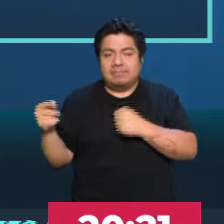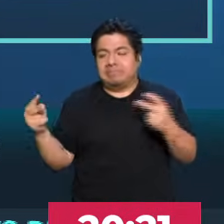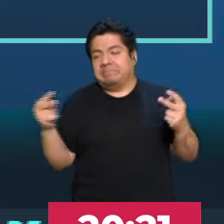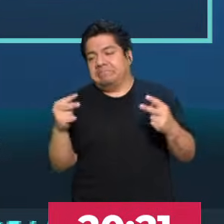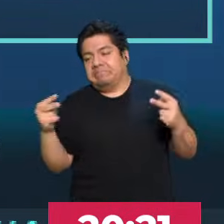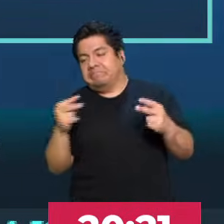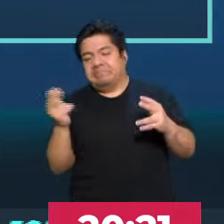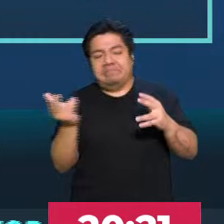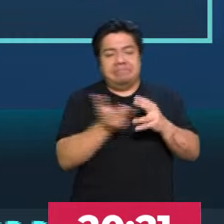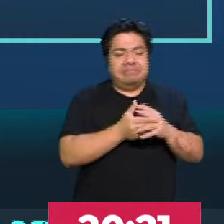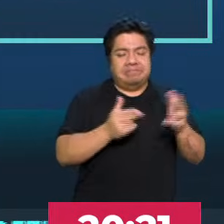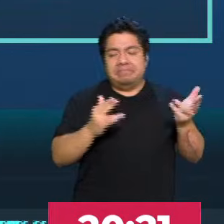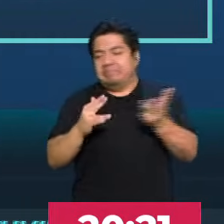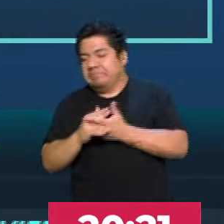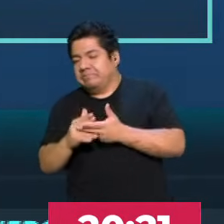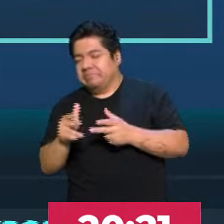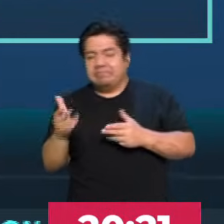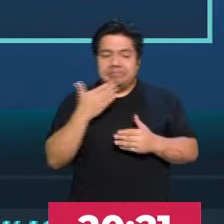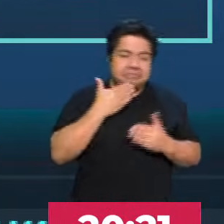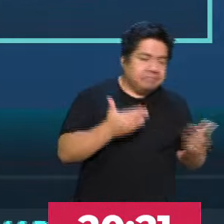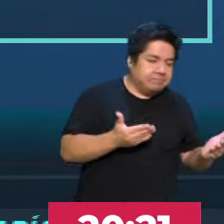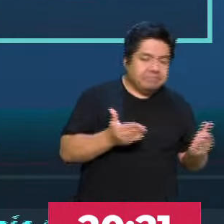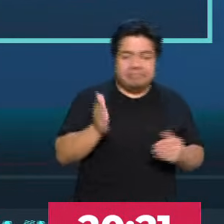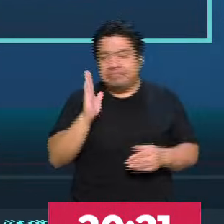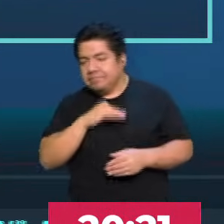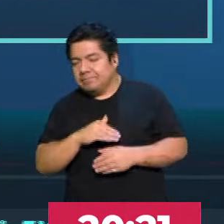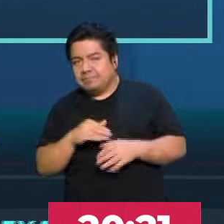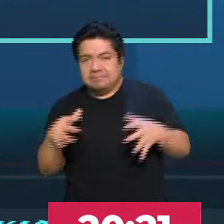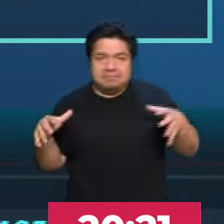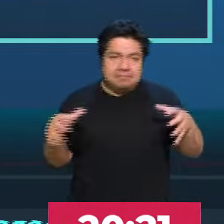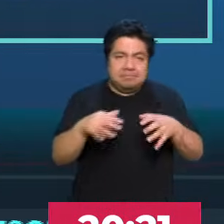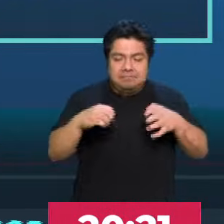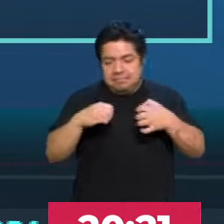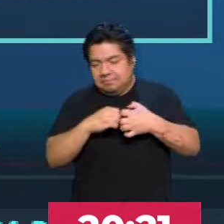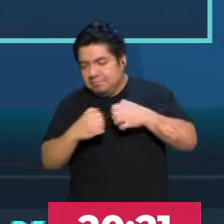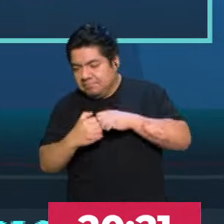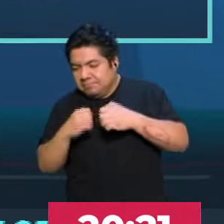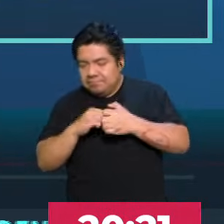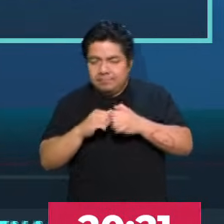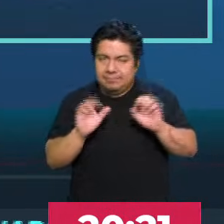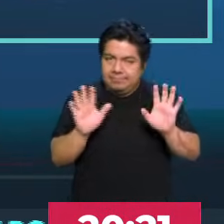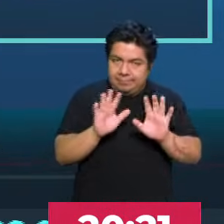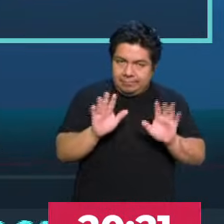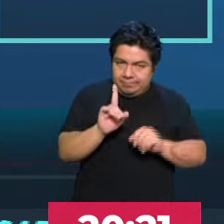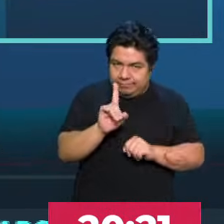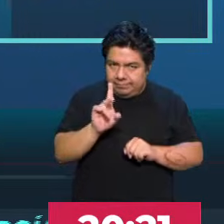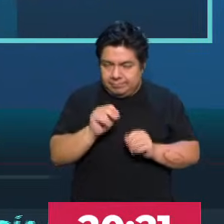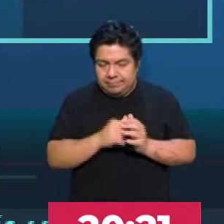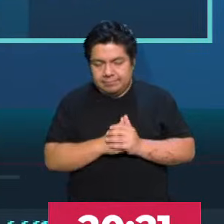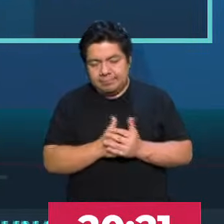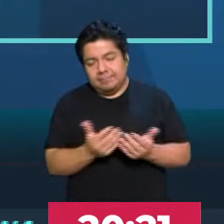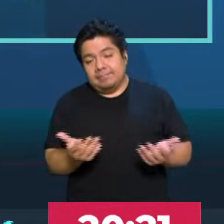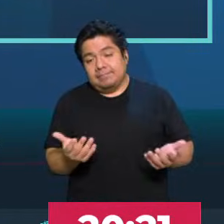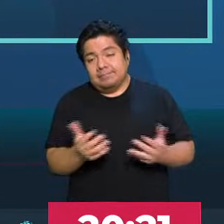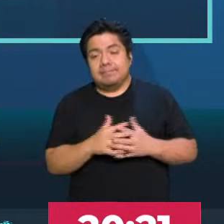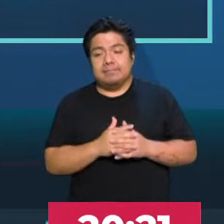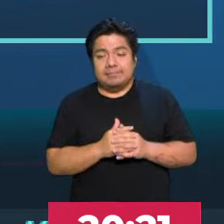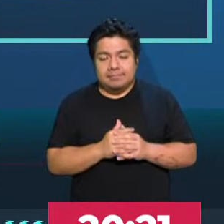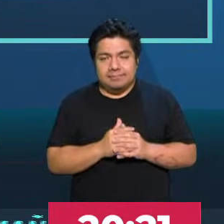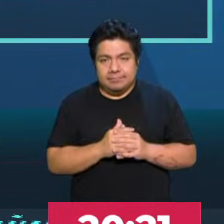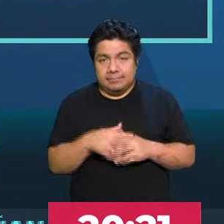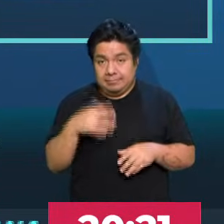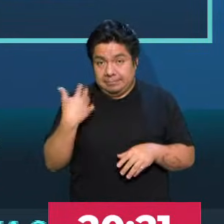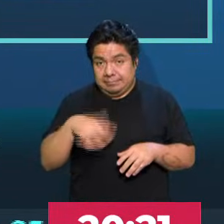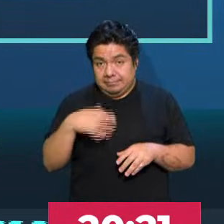o que estos son malos o que estos son buenos y ver a enemigos dentro de tu propio territorio, ¿no? Entonces, fue